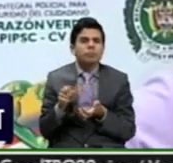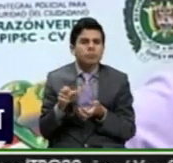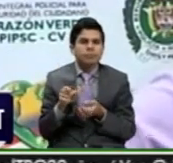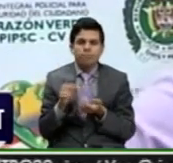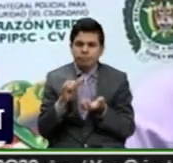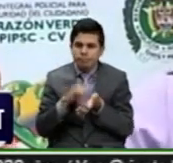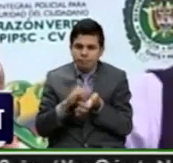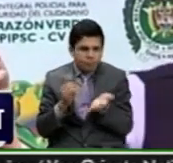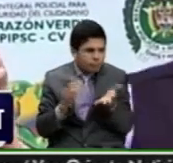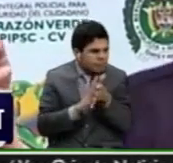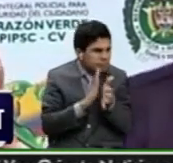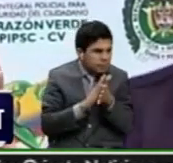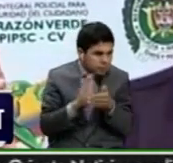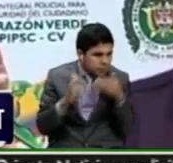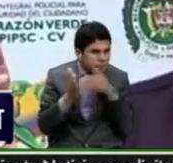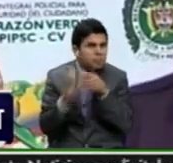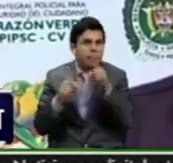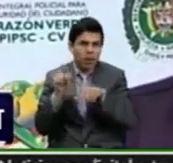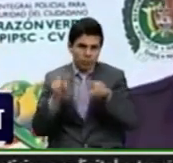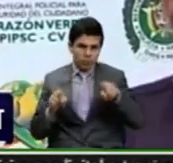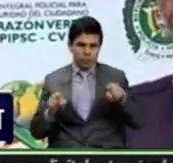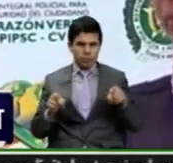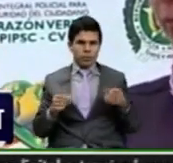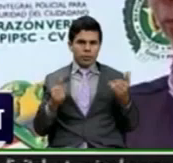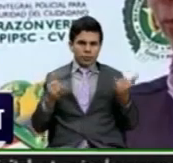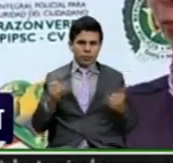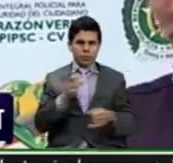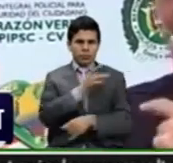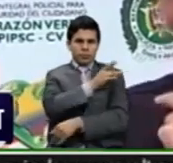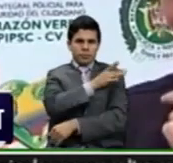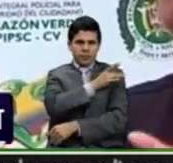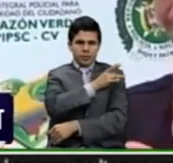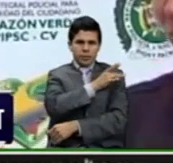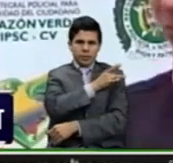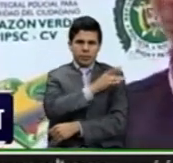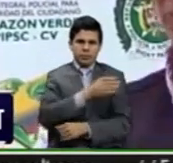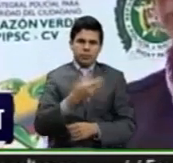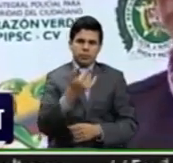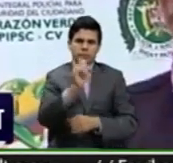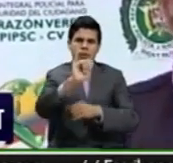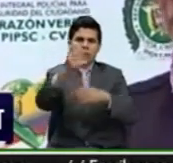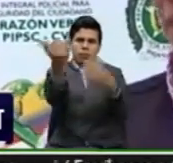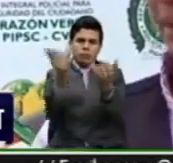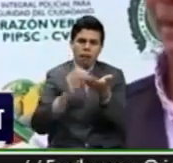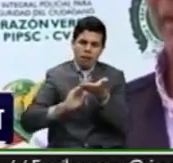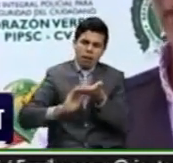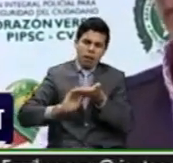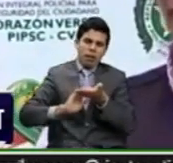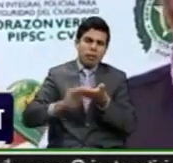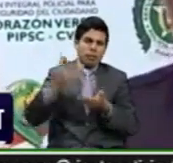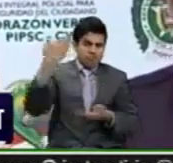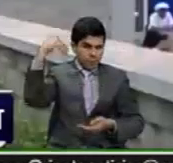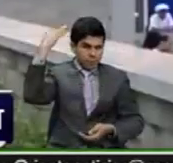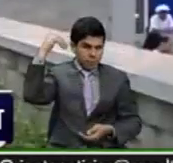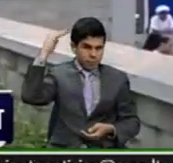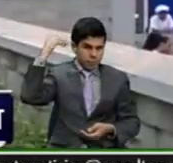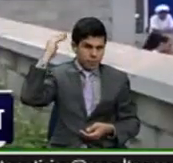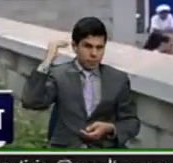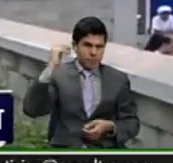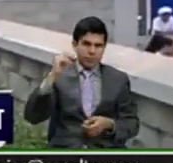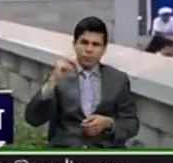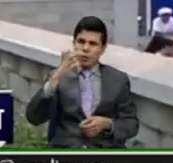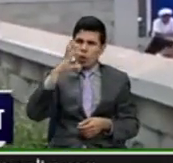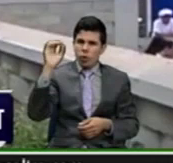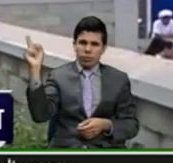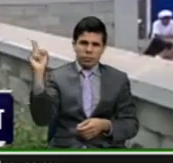tienen. Estamos articulando ya la Fiscalía General de la Nación precisamente ese tema. Se trató ahorita con el